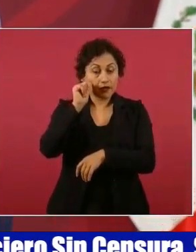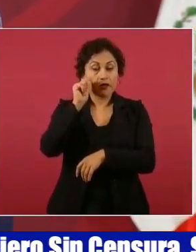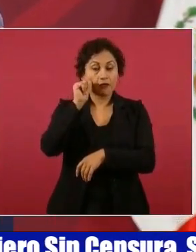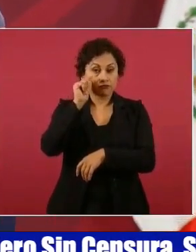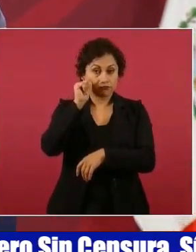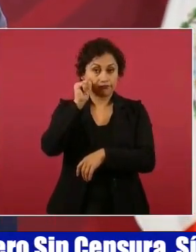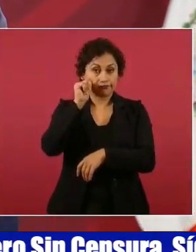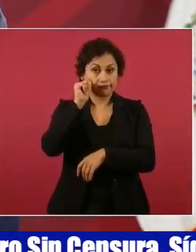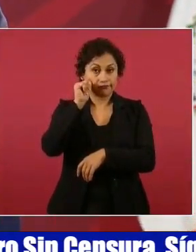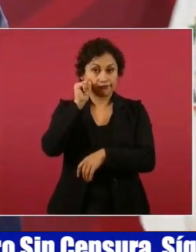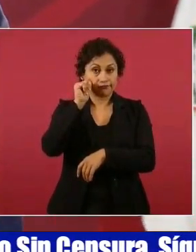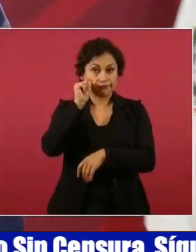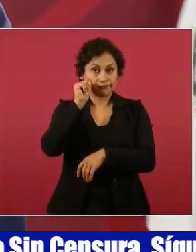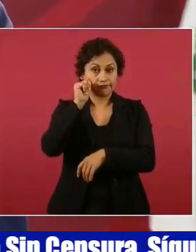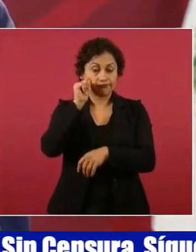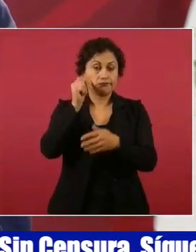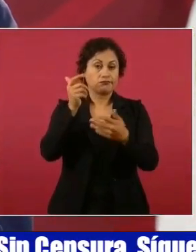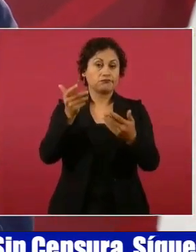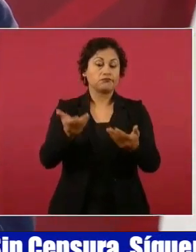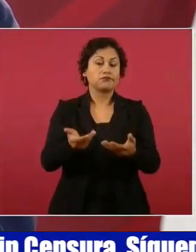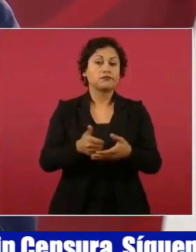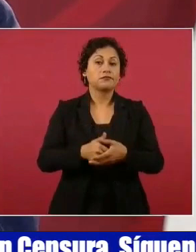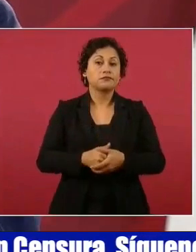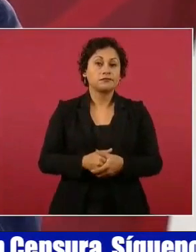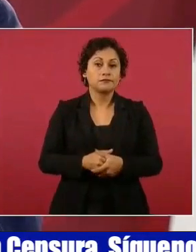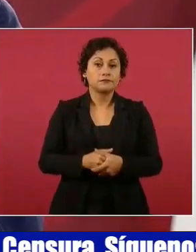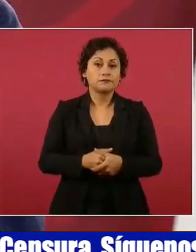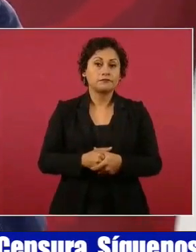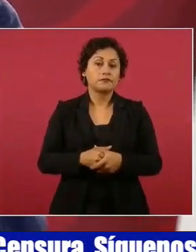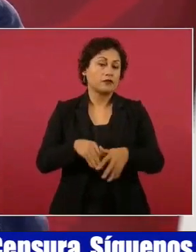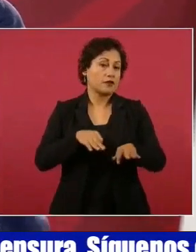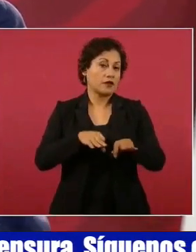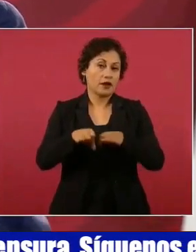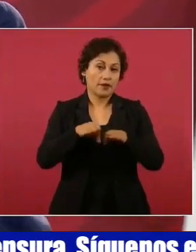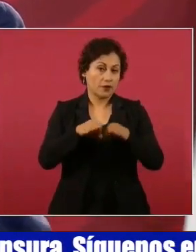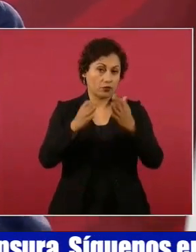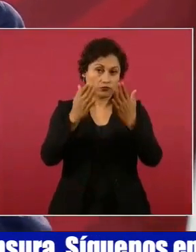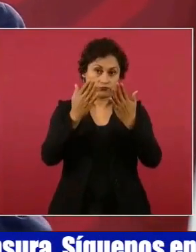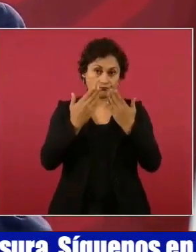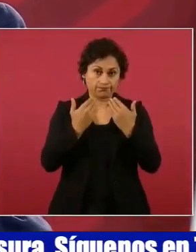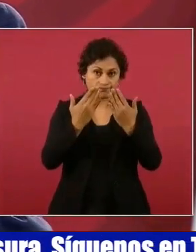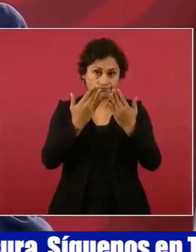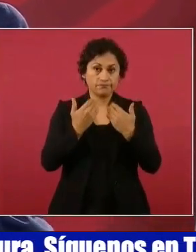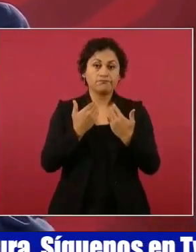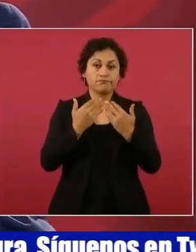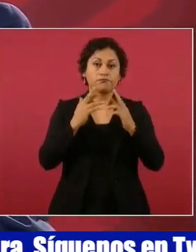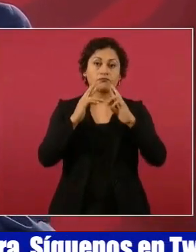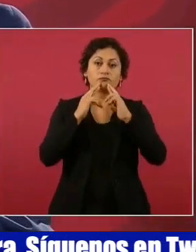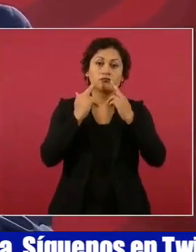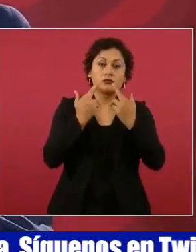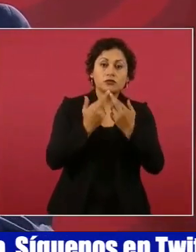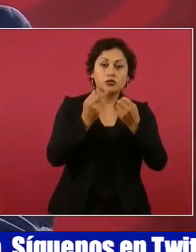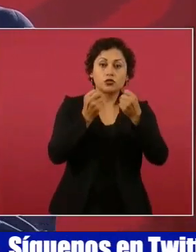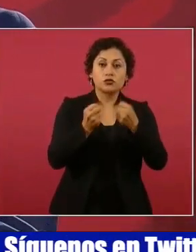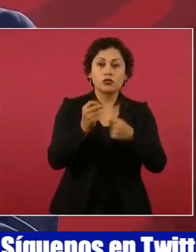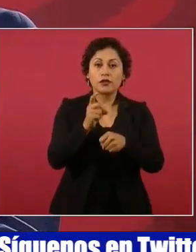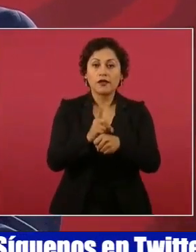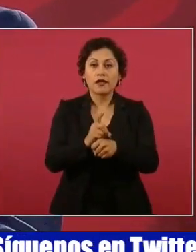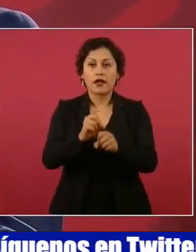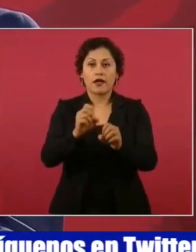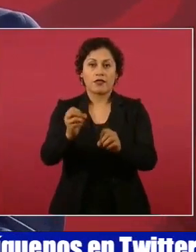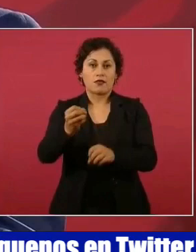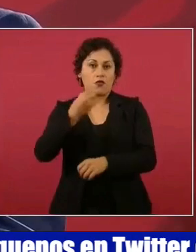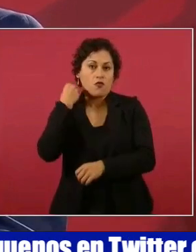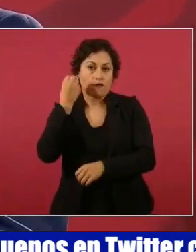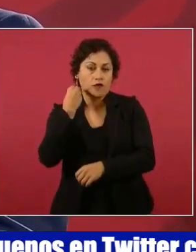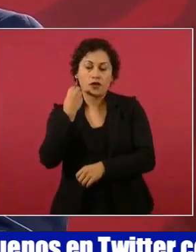de inseguridad, a problemáticas de pobreza, de desigualdad. Dice, bueno, pues no es el único lugar al que he ido. Sí he ido 2, 3 veces